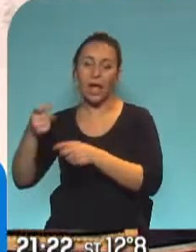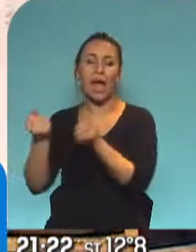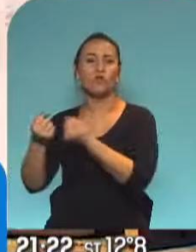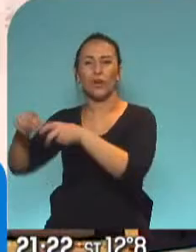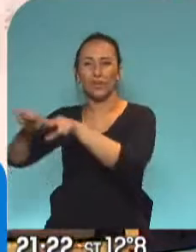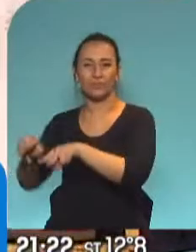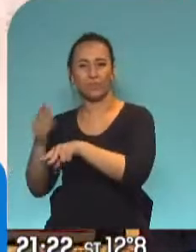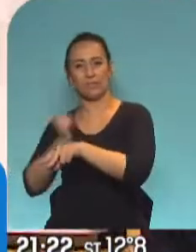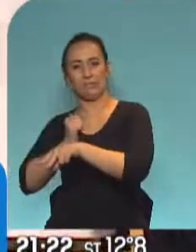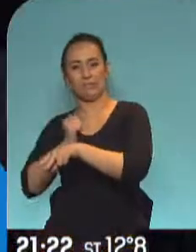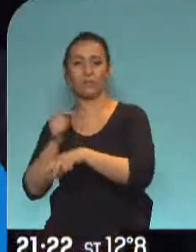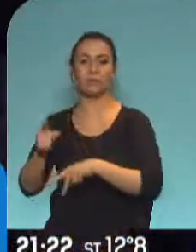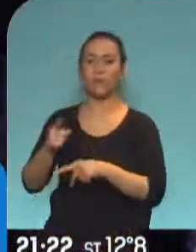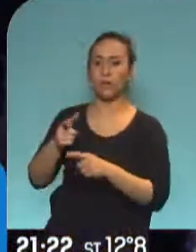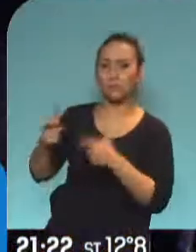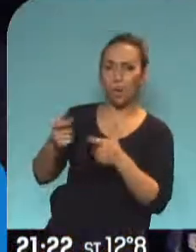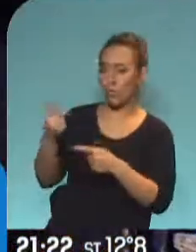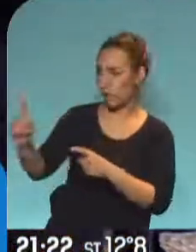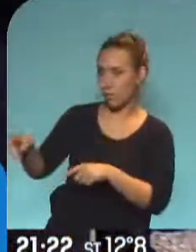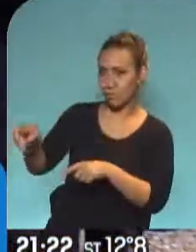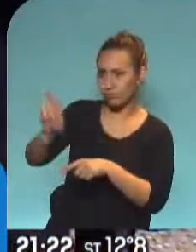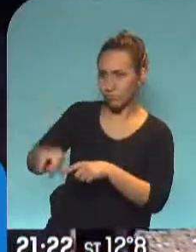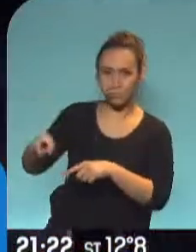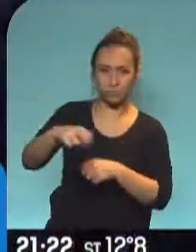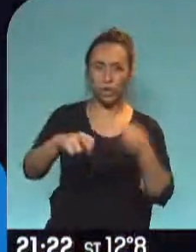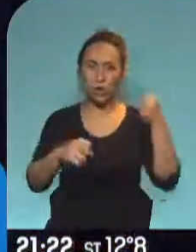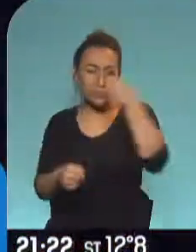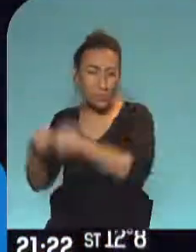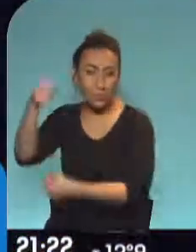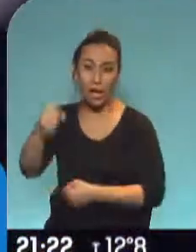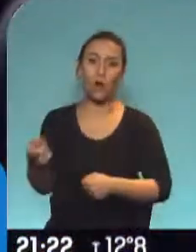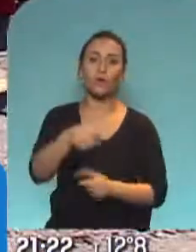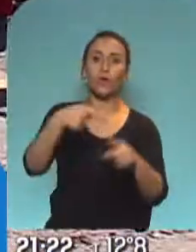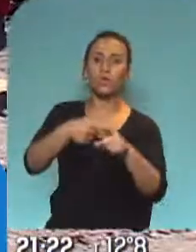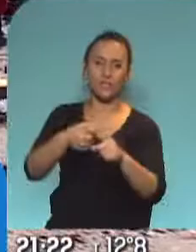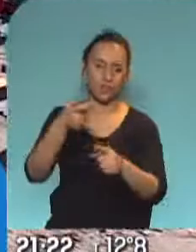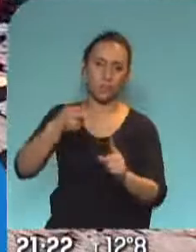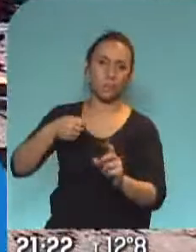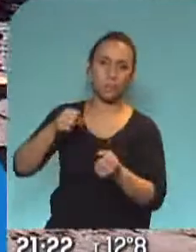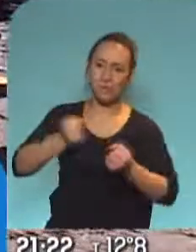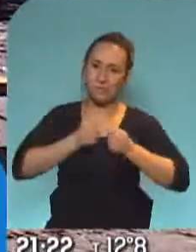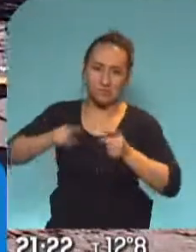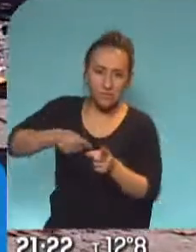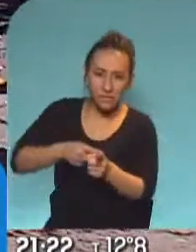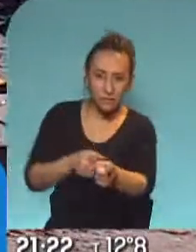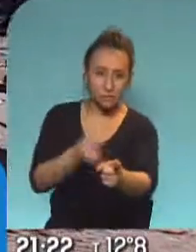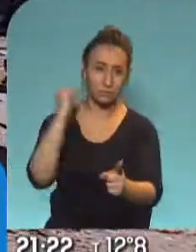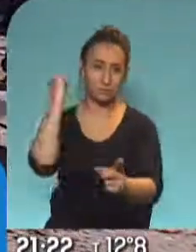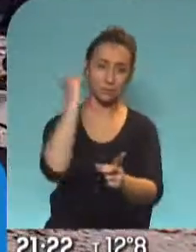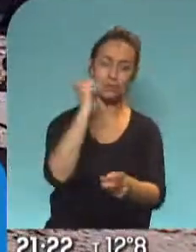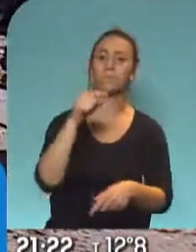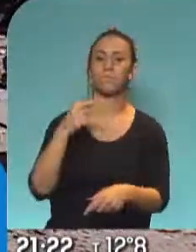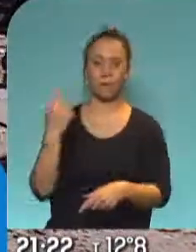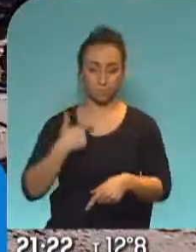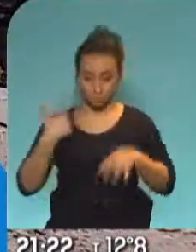disparos, cuando baja lo masacran a golpes, a otro lo corren a cuchillo. En ese momento llegamos nosotros, y acá ve el escenario, que hay vidrios,